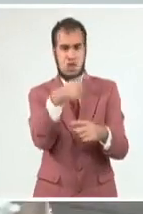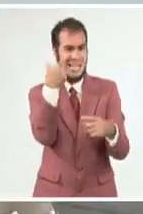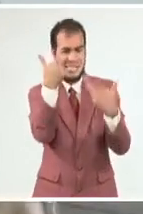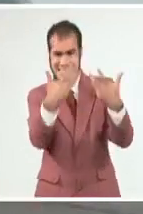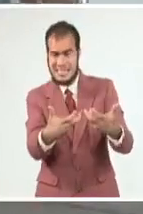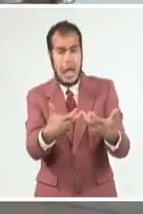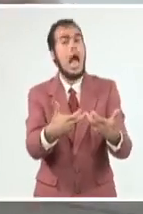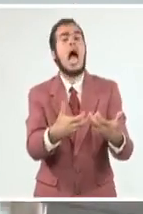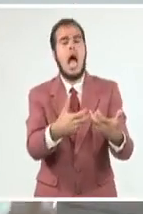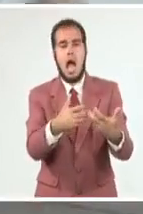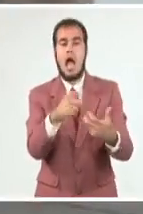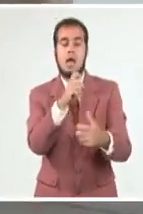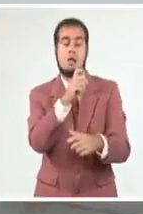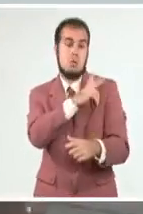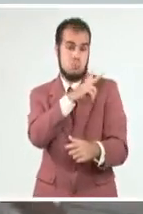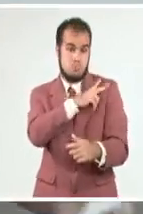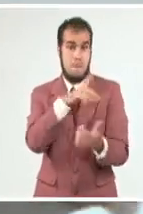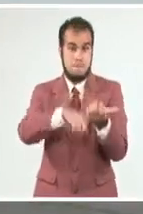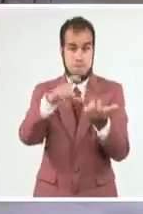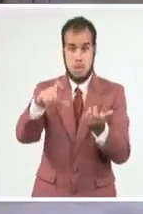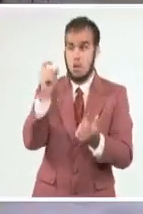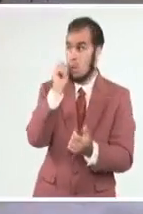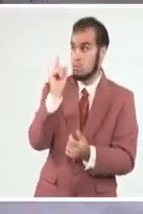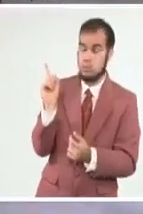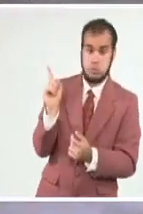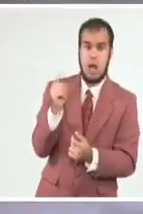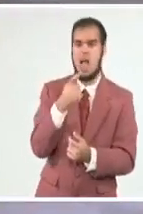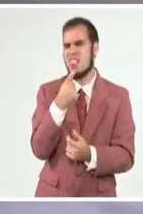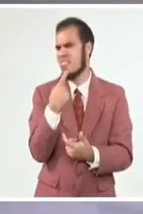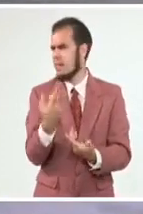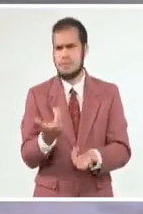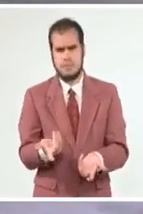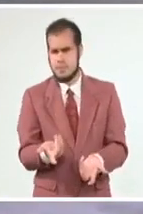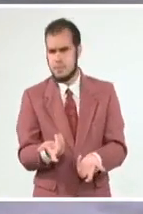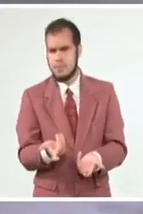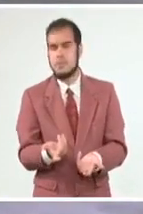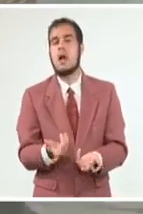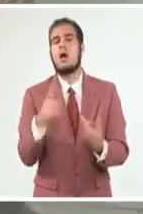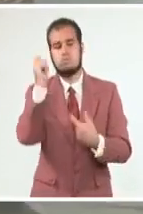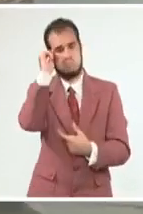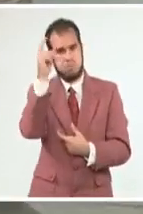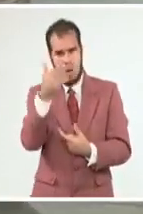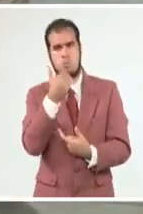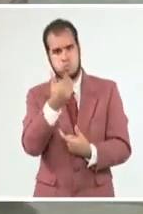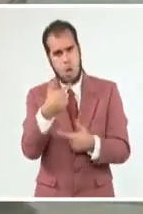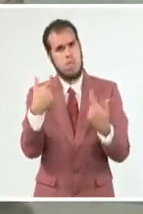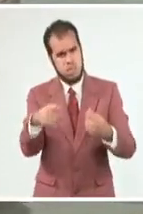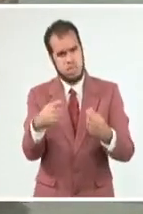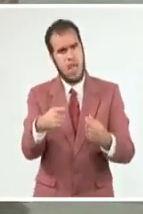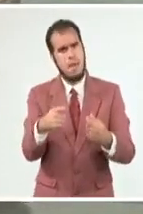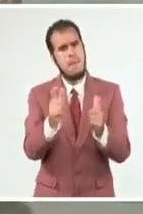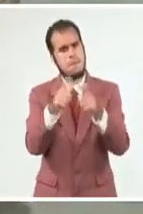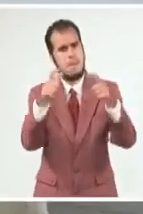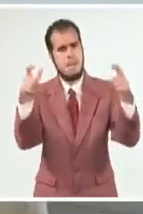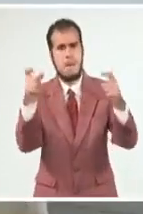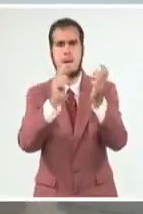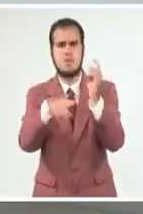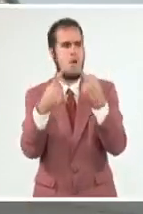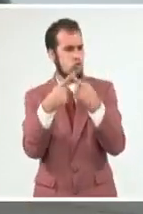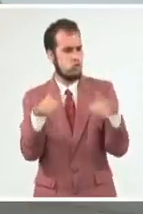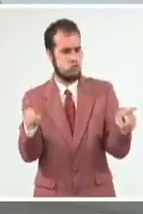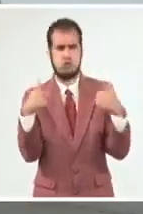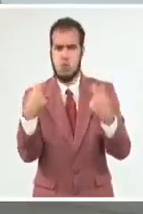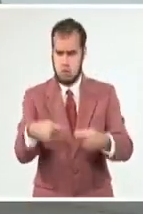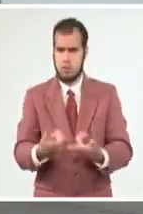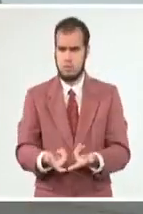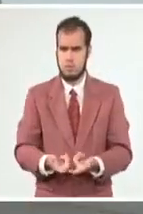del partido en La Habana, Luis Antonio Torres Iríbar, consideró que es una experiencia digna de replicar en otras provincias. Debe